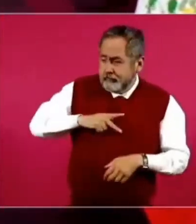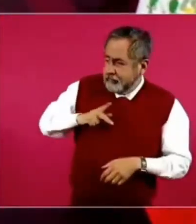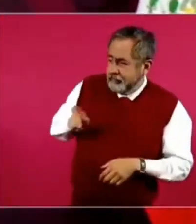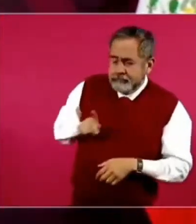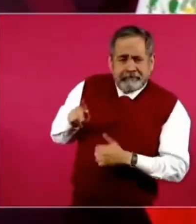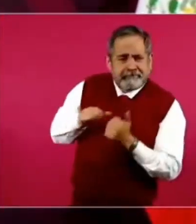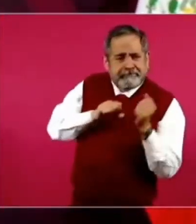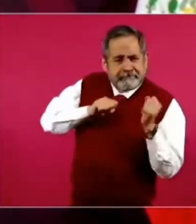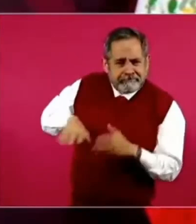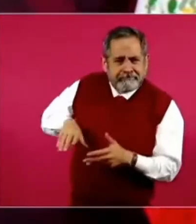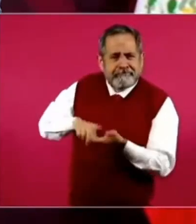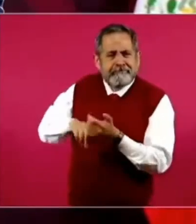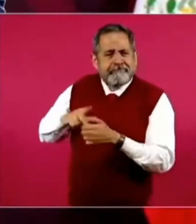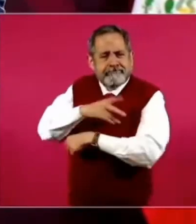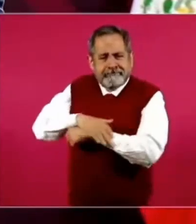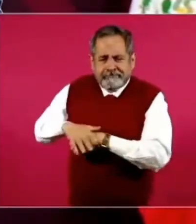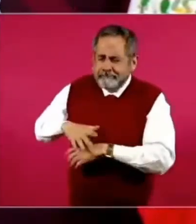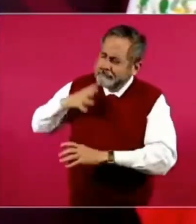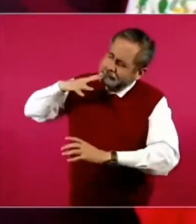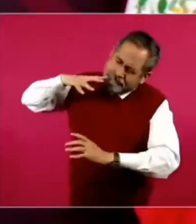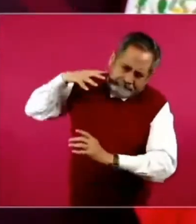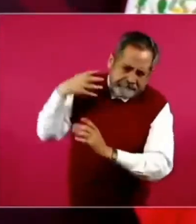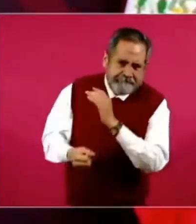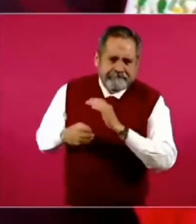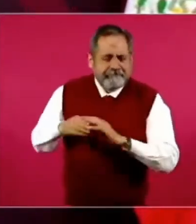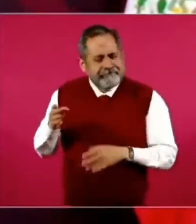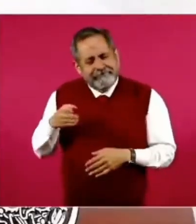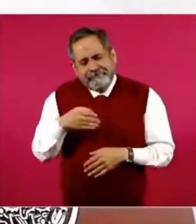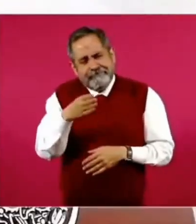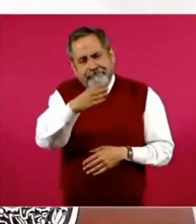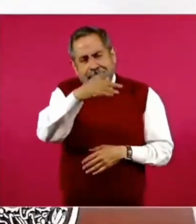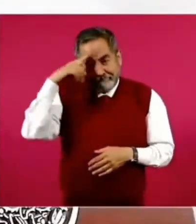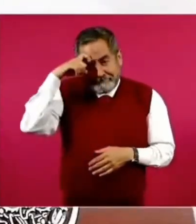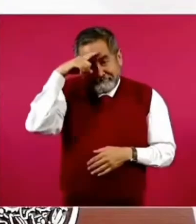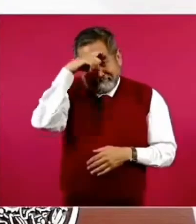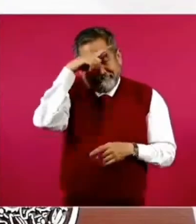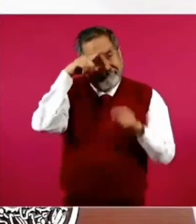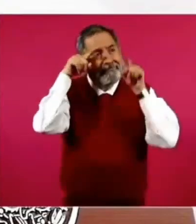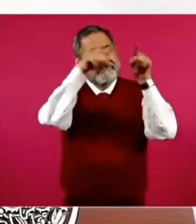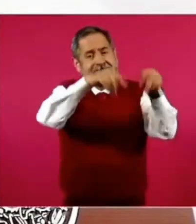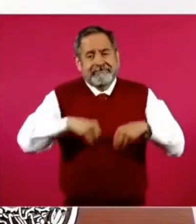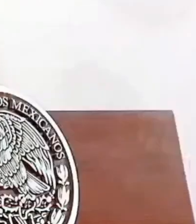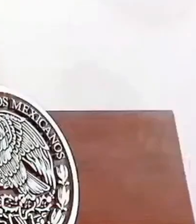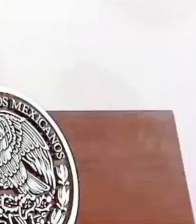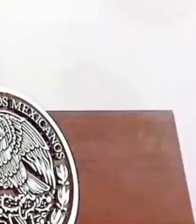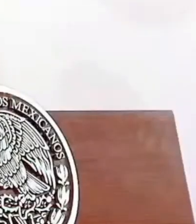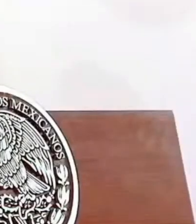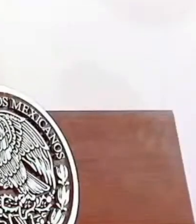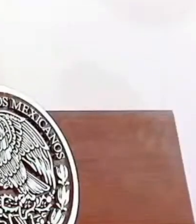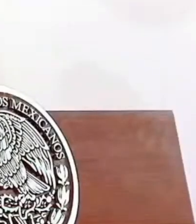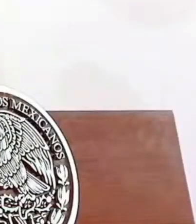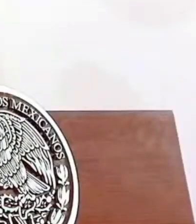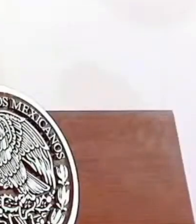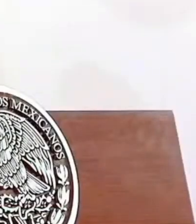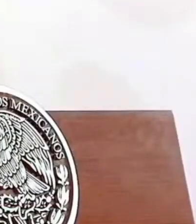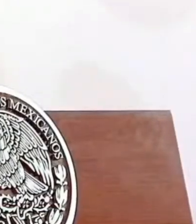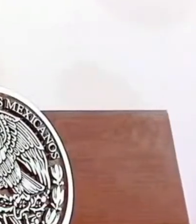pueblos, sus familias, situaciones muy difíciles. En la